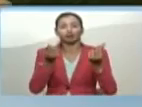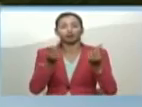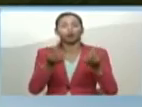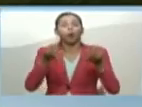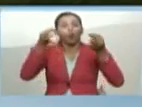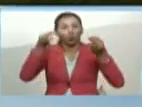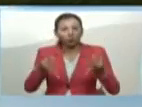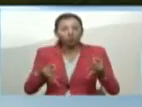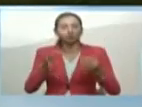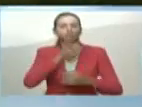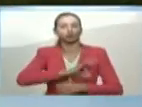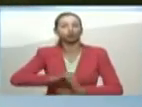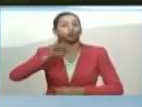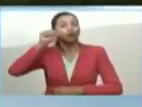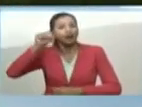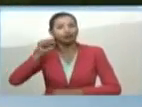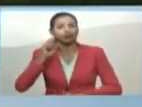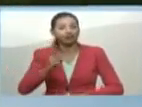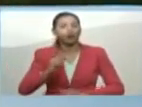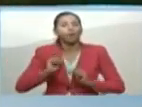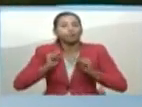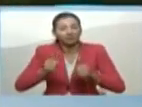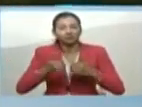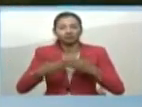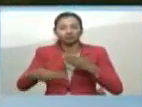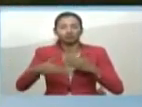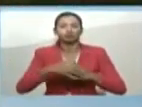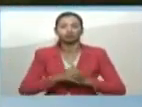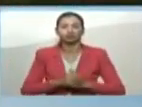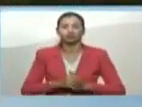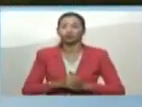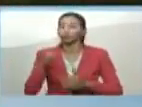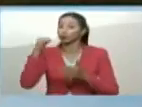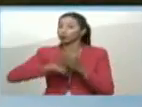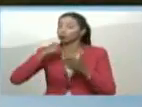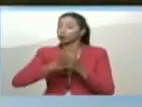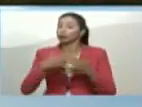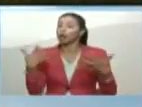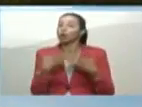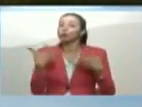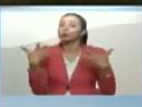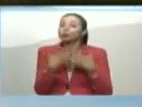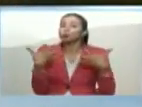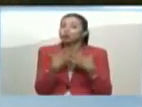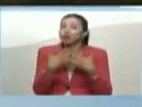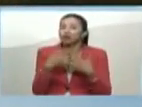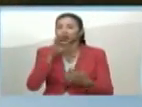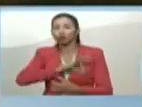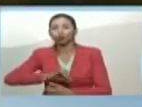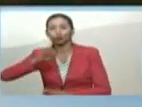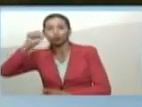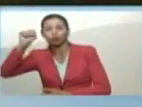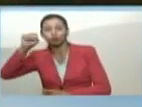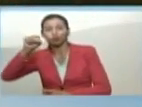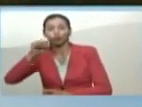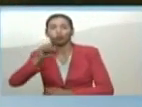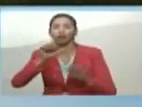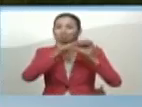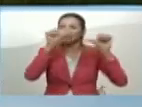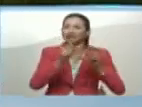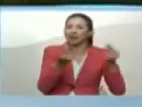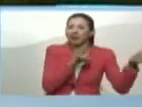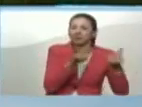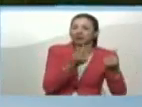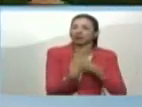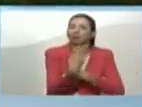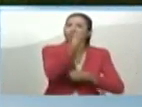justa, socialista. Es una gran batalla entre el capitalismo neoliberal y el paquete económico que nos han